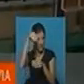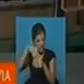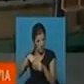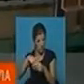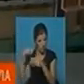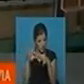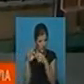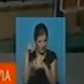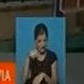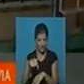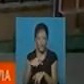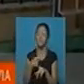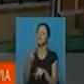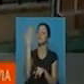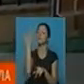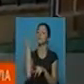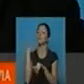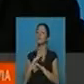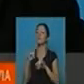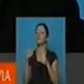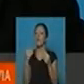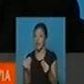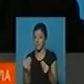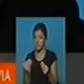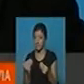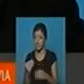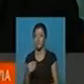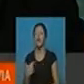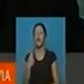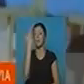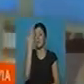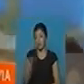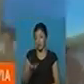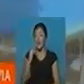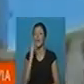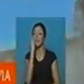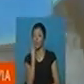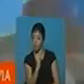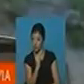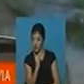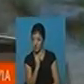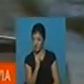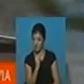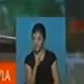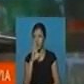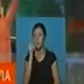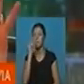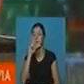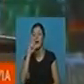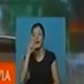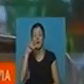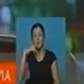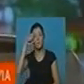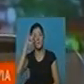que como el principal denunciador o denunciante del caso Zapata, que es Carlos Valverde... Perdóname,